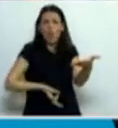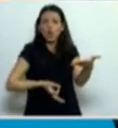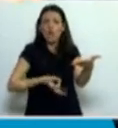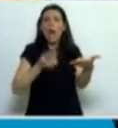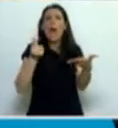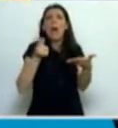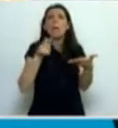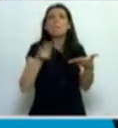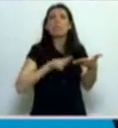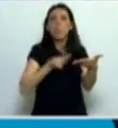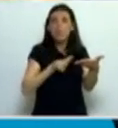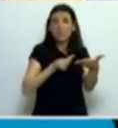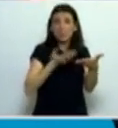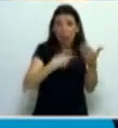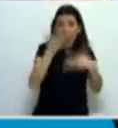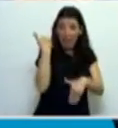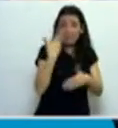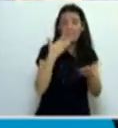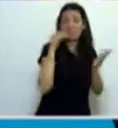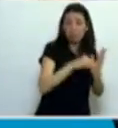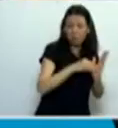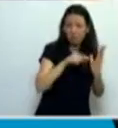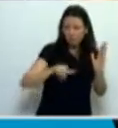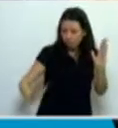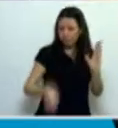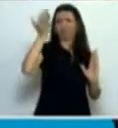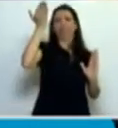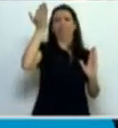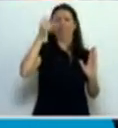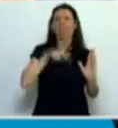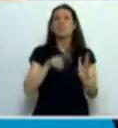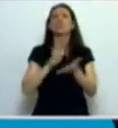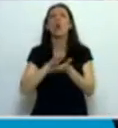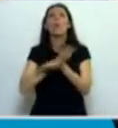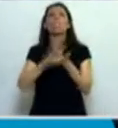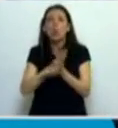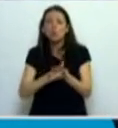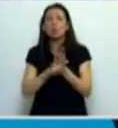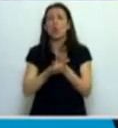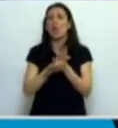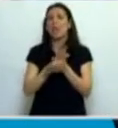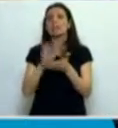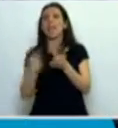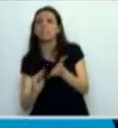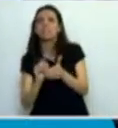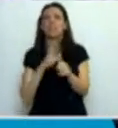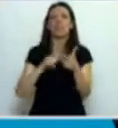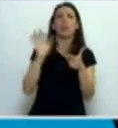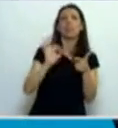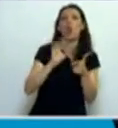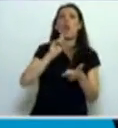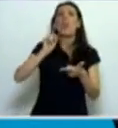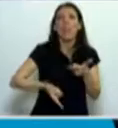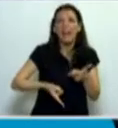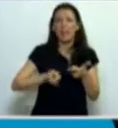presupuesto originalmente previsto mediante decisiones que son resoluciones administrativas o decretos de necesidad de urgencia que fueron